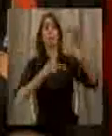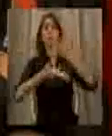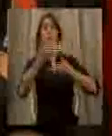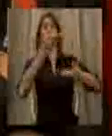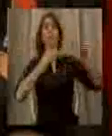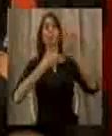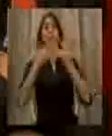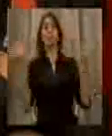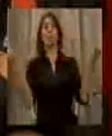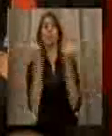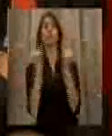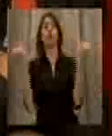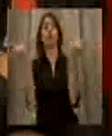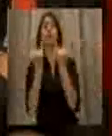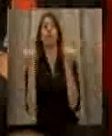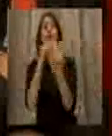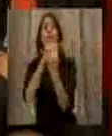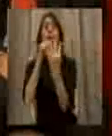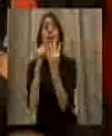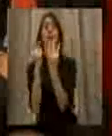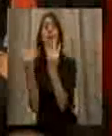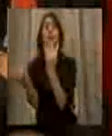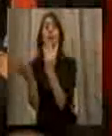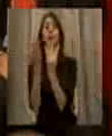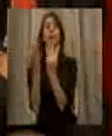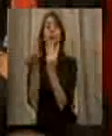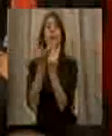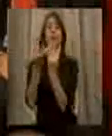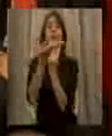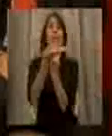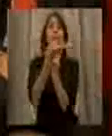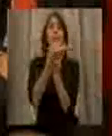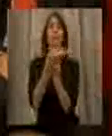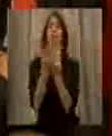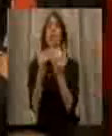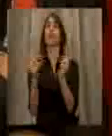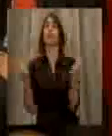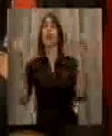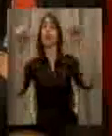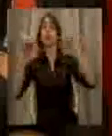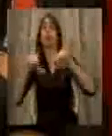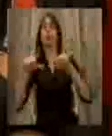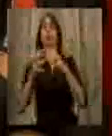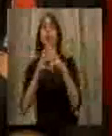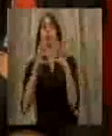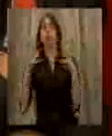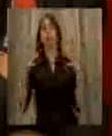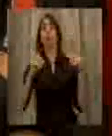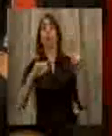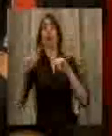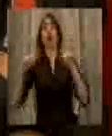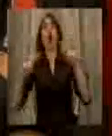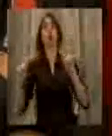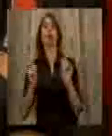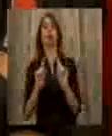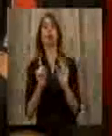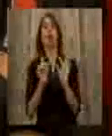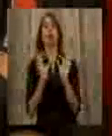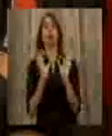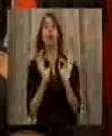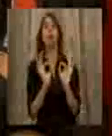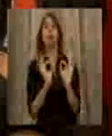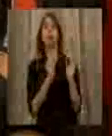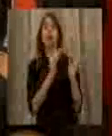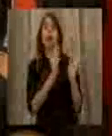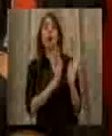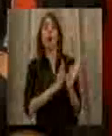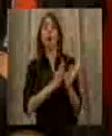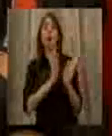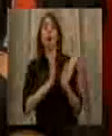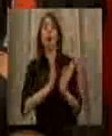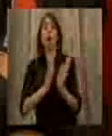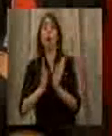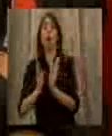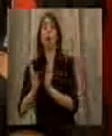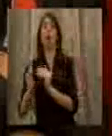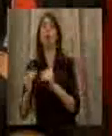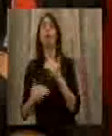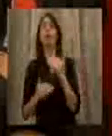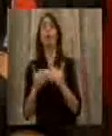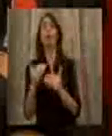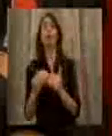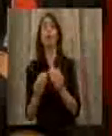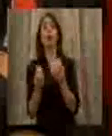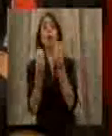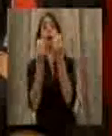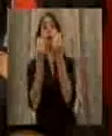produce no el desastre del exceso de coordinación, sino que un ordenamiento para que pueda funcionar bien